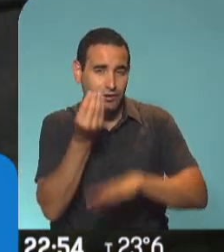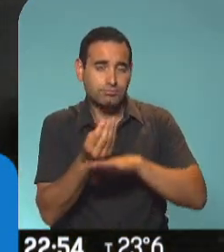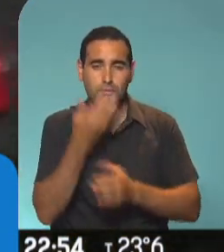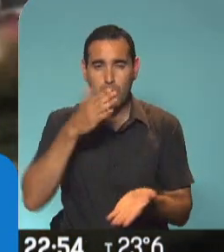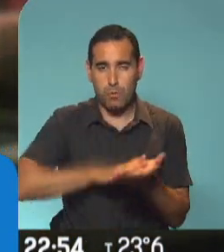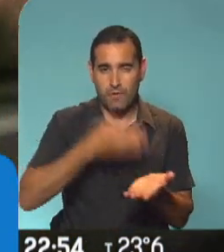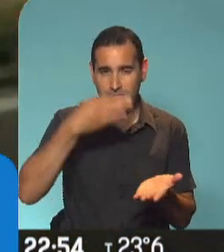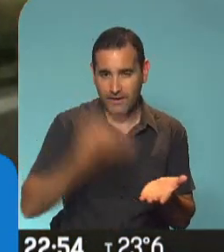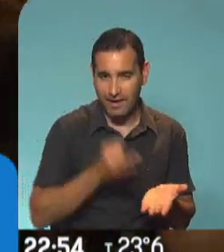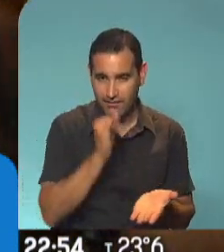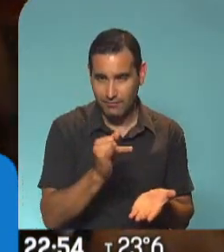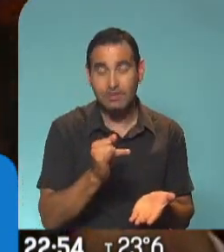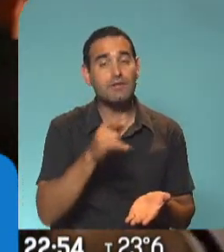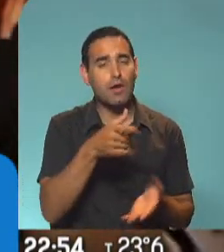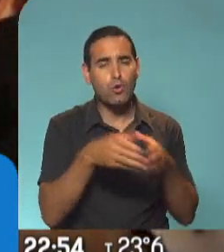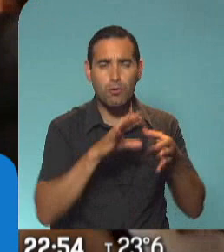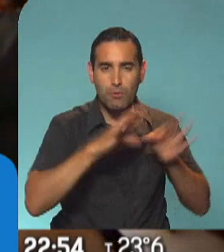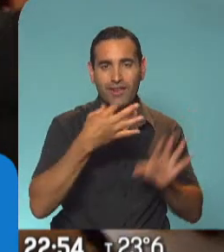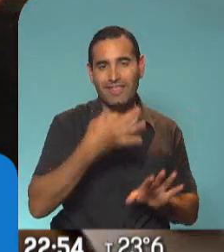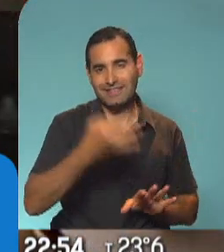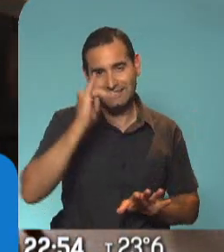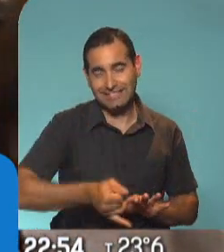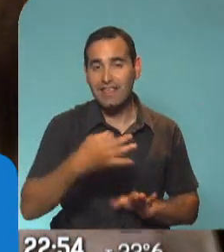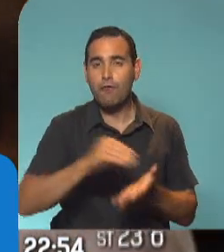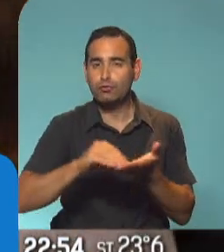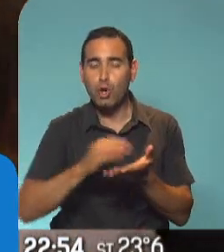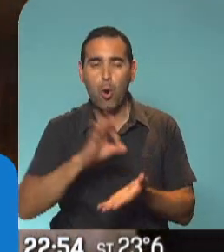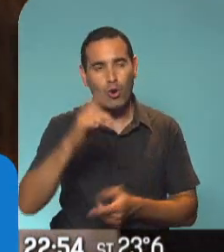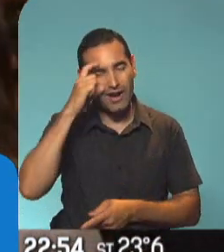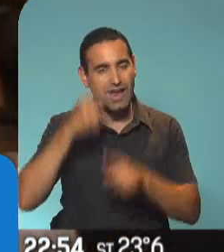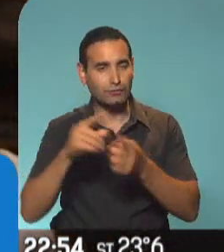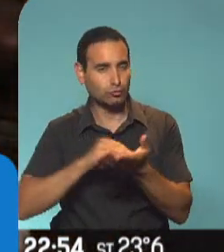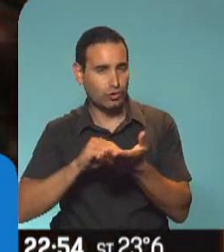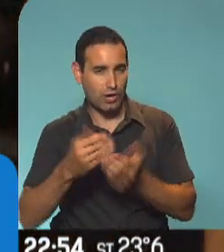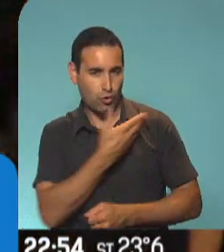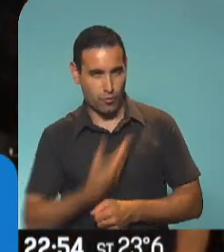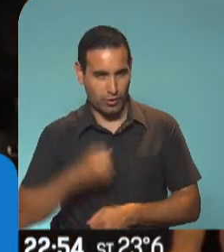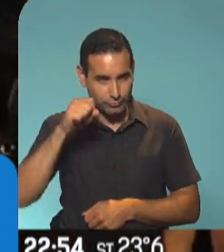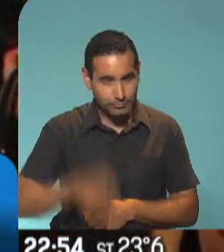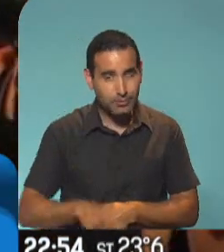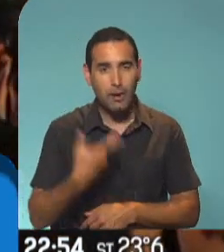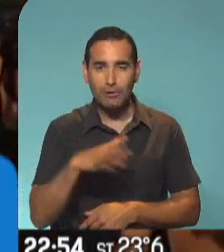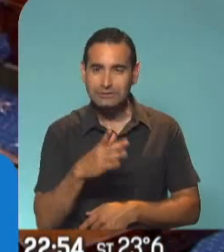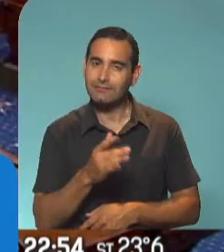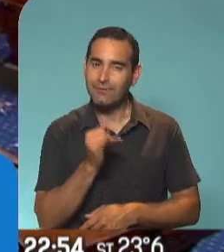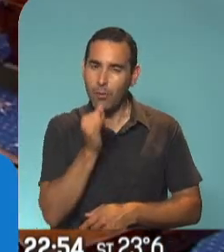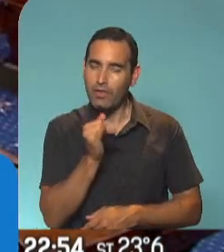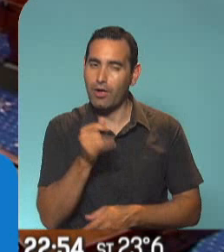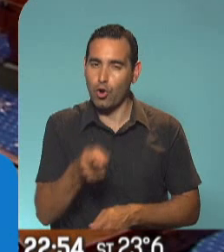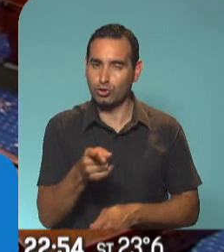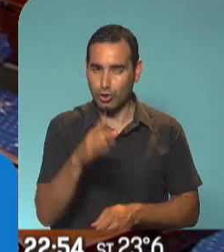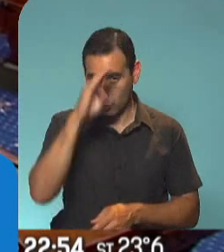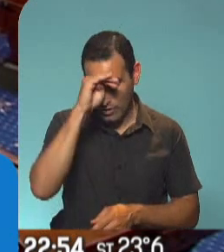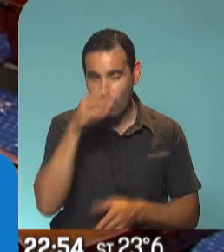verdad. Los demócratas pretenden que estos sean funcionarios o exfuncionarios de la actual administración que podrían comprometer a Trump. Los